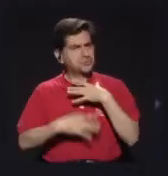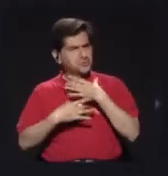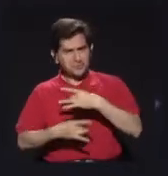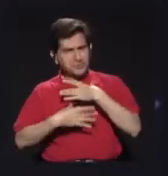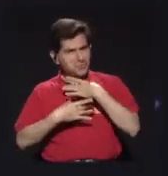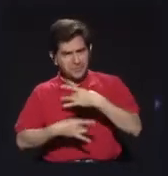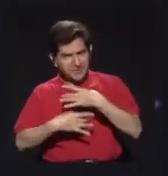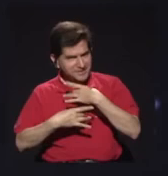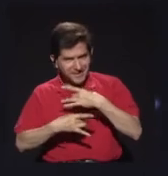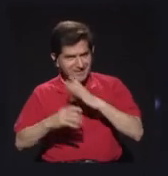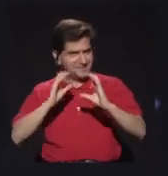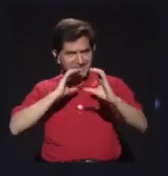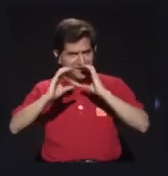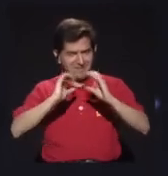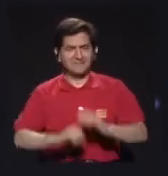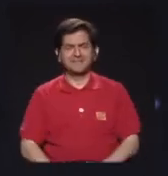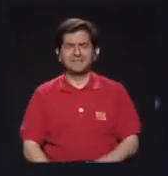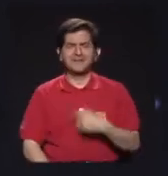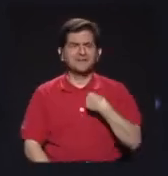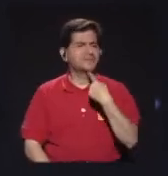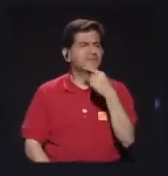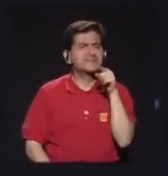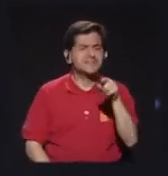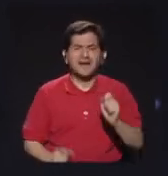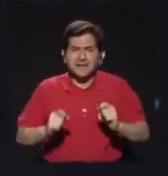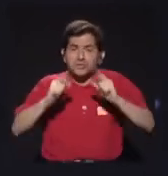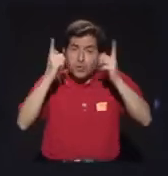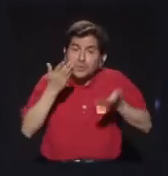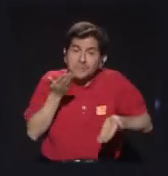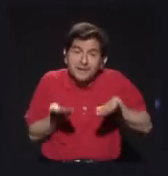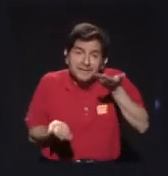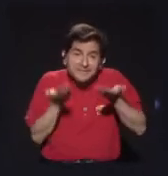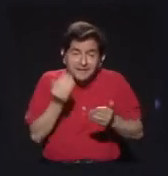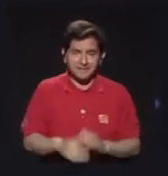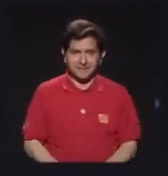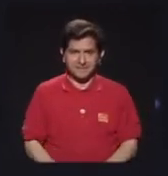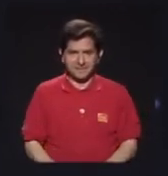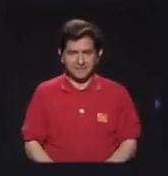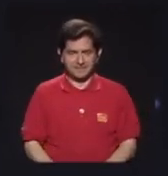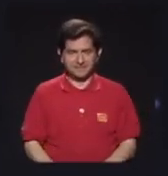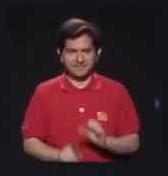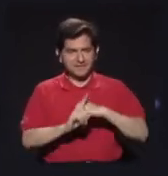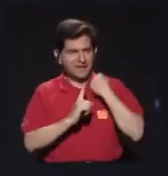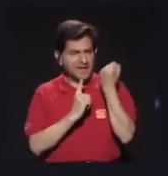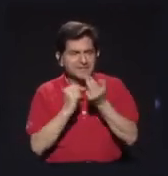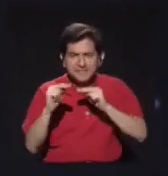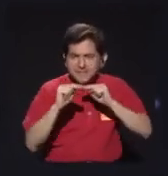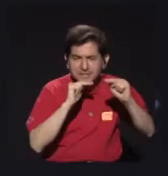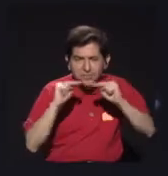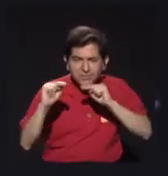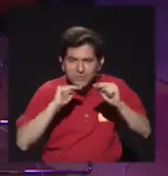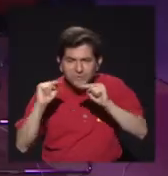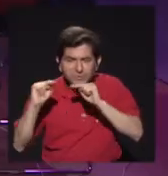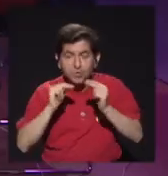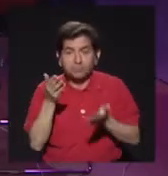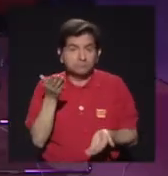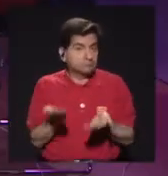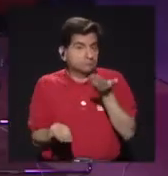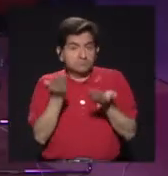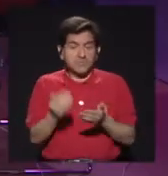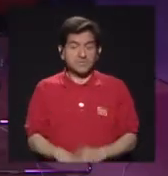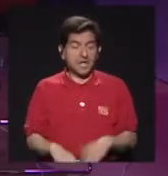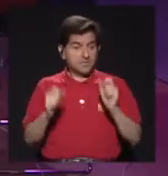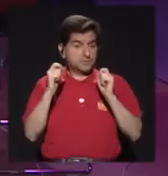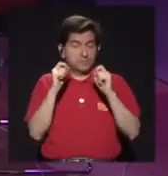conversación no me refería sevilla sorpresa quizá en medio de esas negociaciones que hay tal vez lo